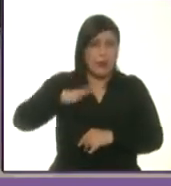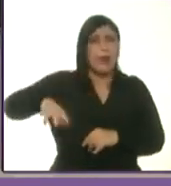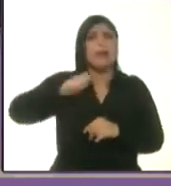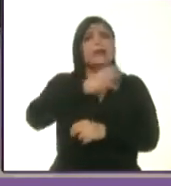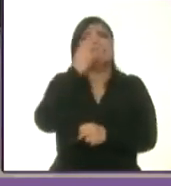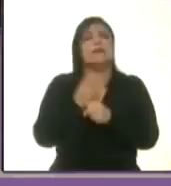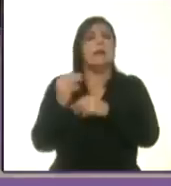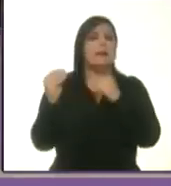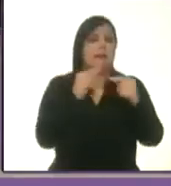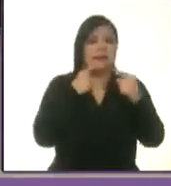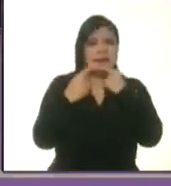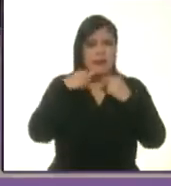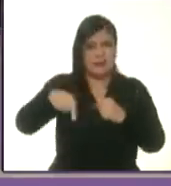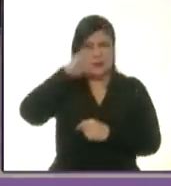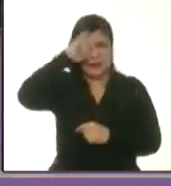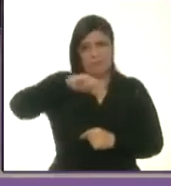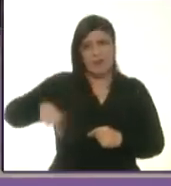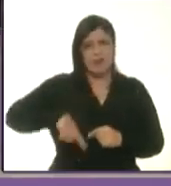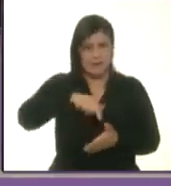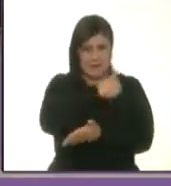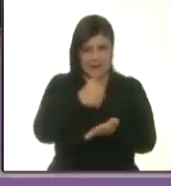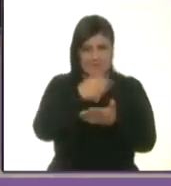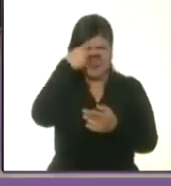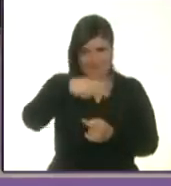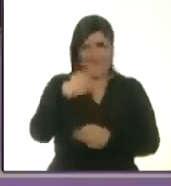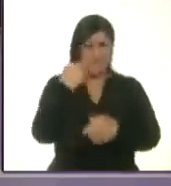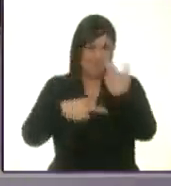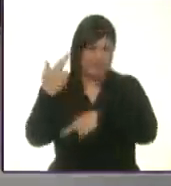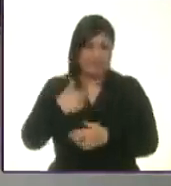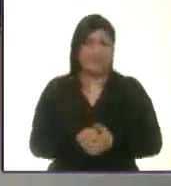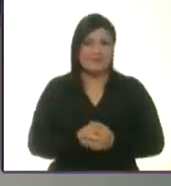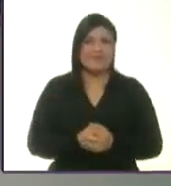gobierno de la ciudad de mexico volvemos